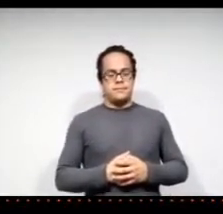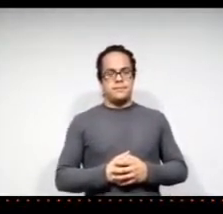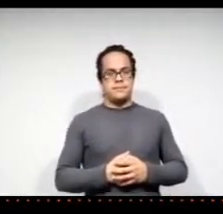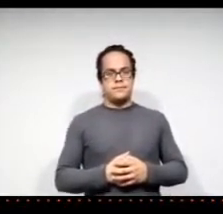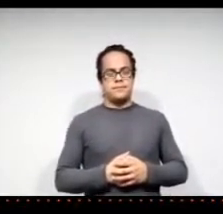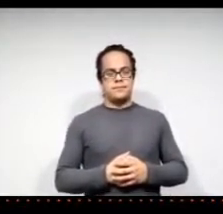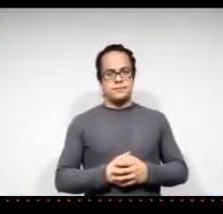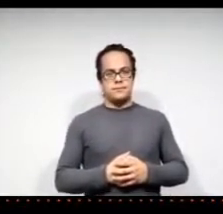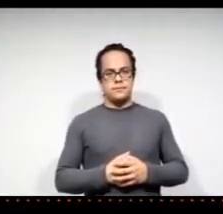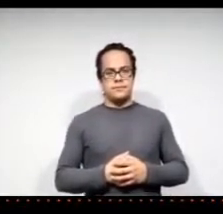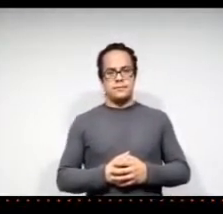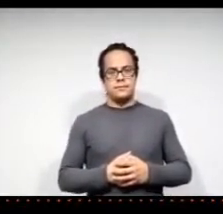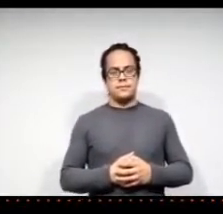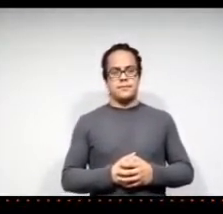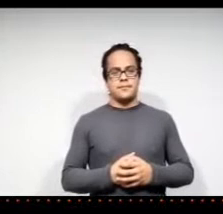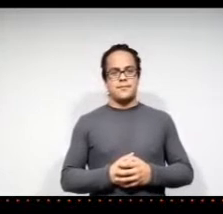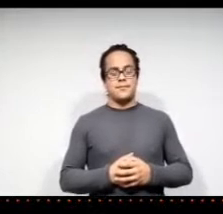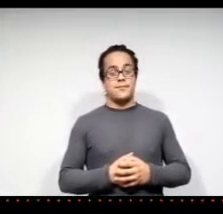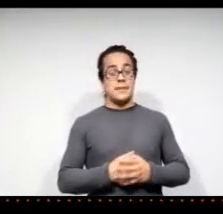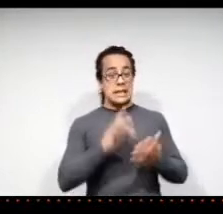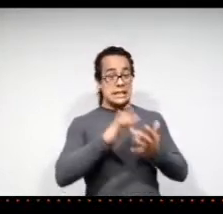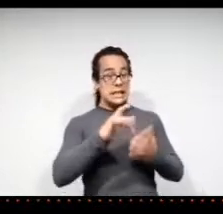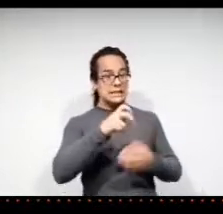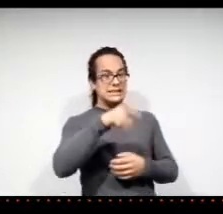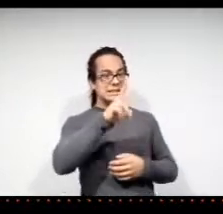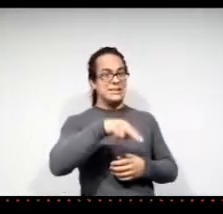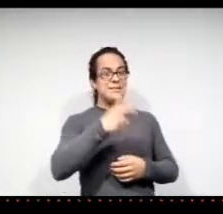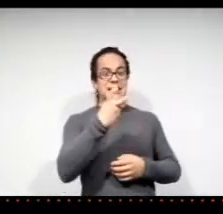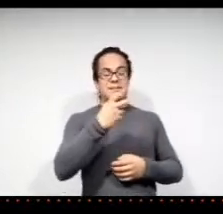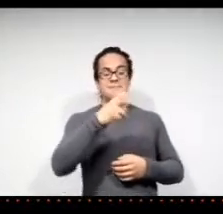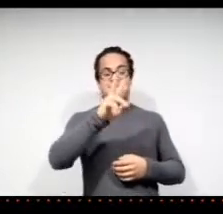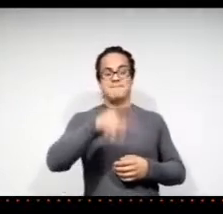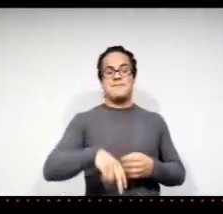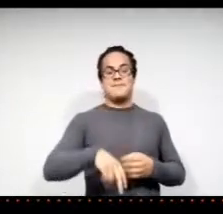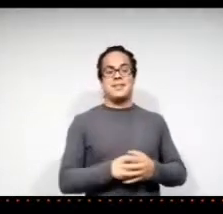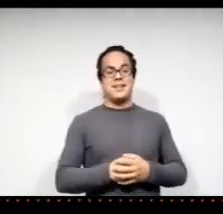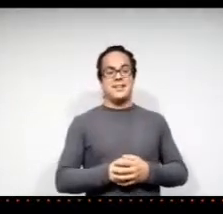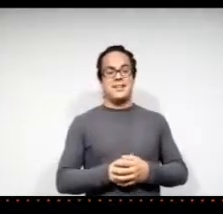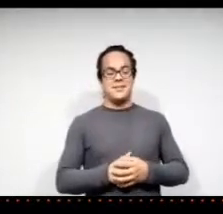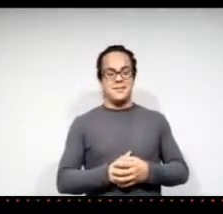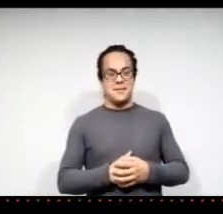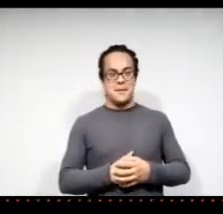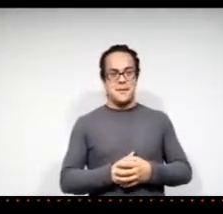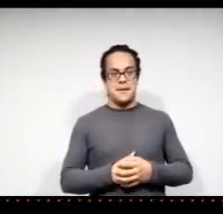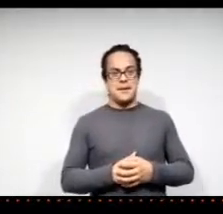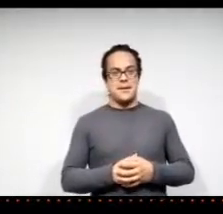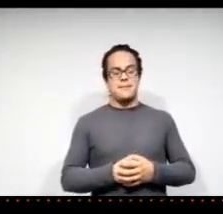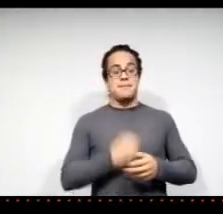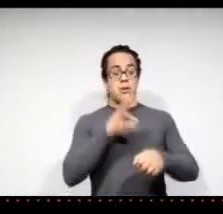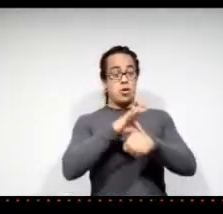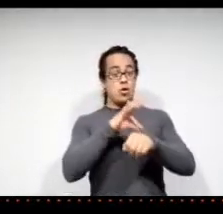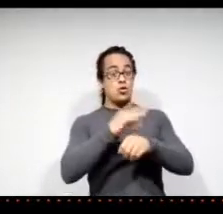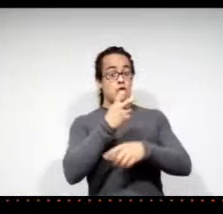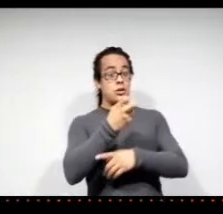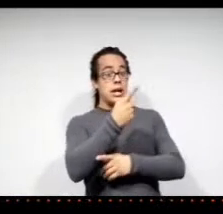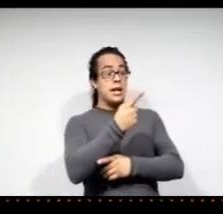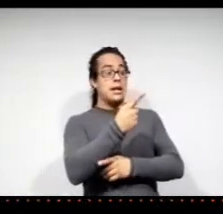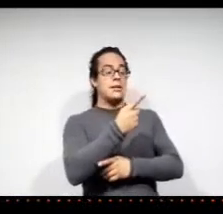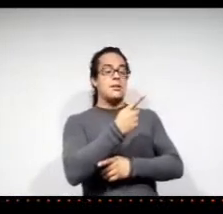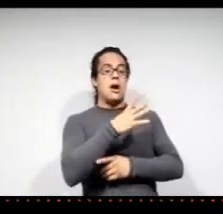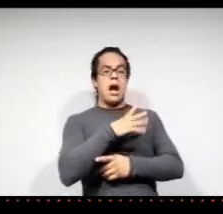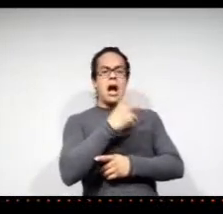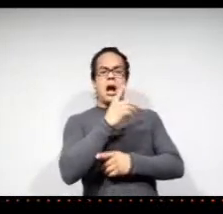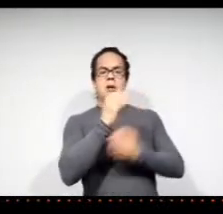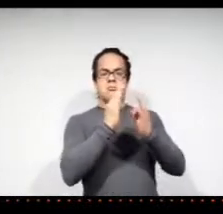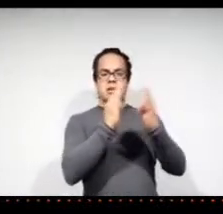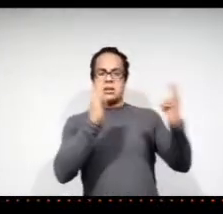gracias. Sí, muy, muy cierto. Me hizo recordar la respuesta del doctor Escamilla, el concepto de distancia